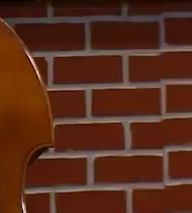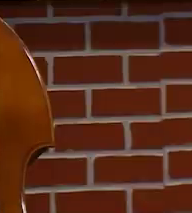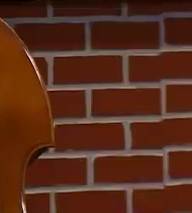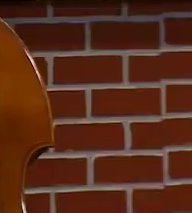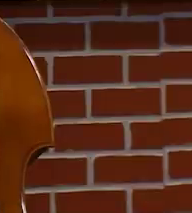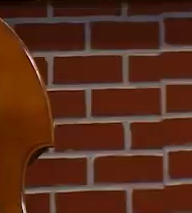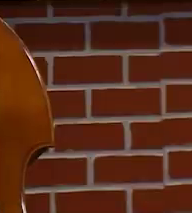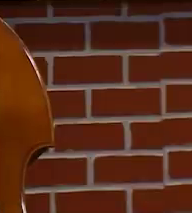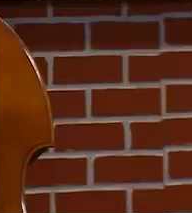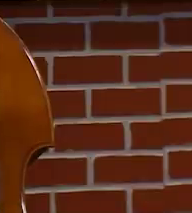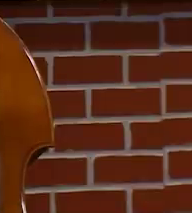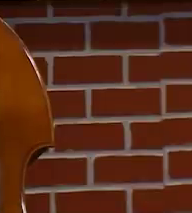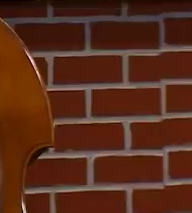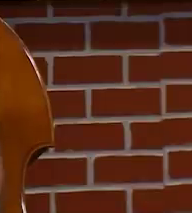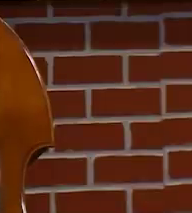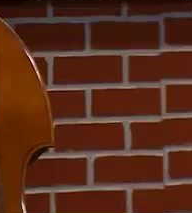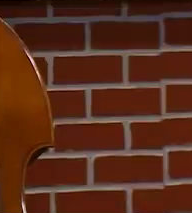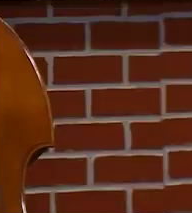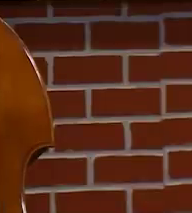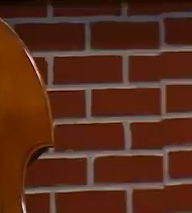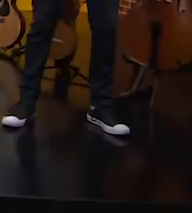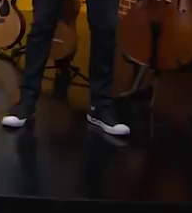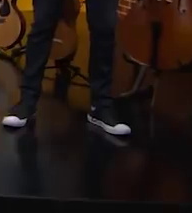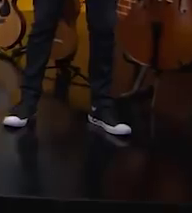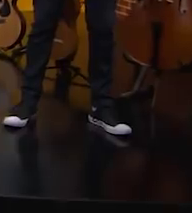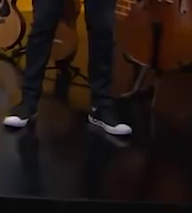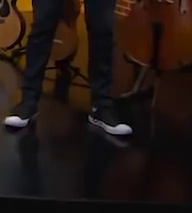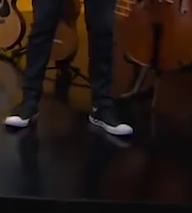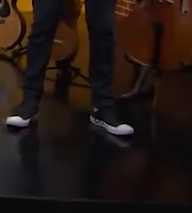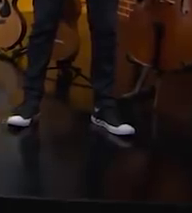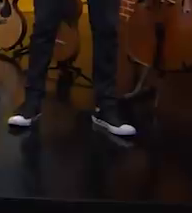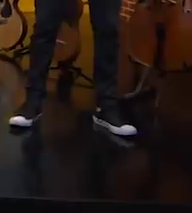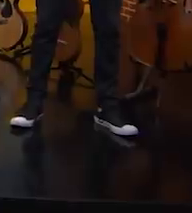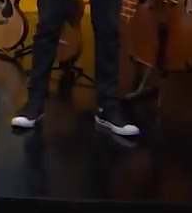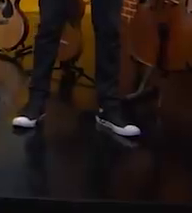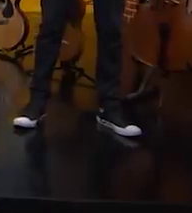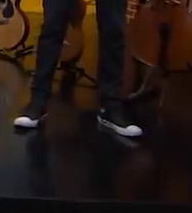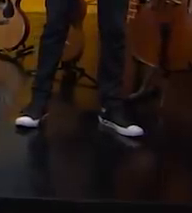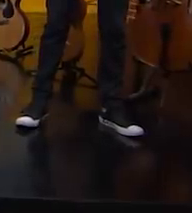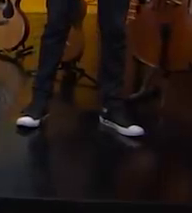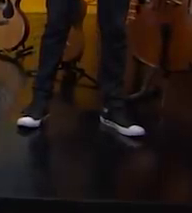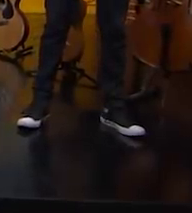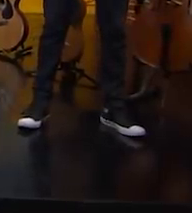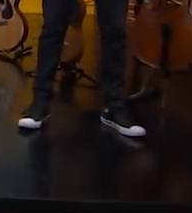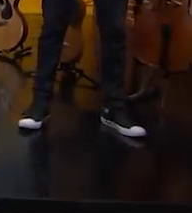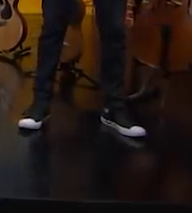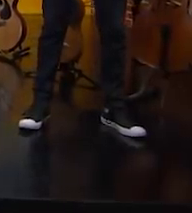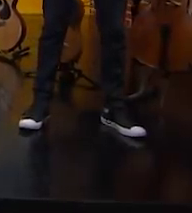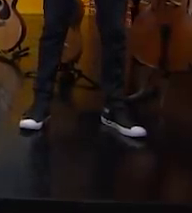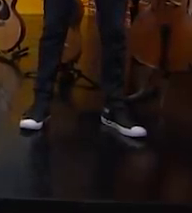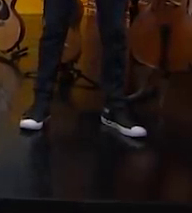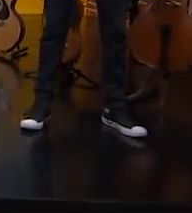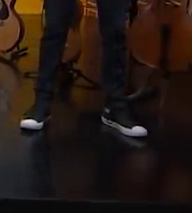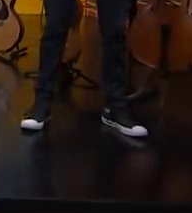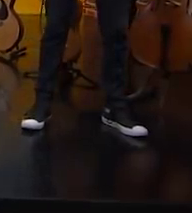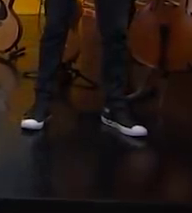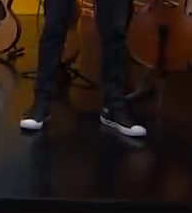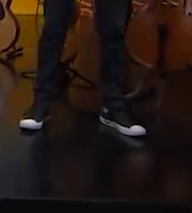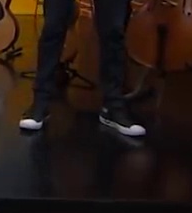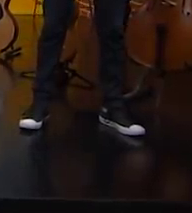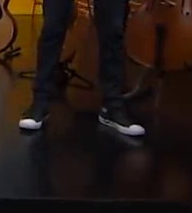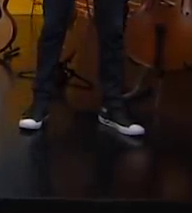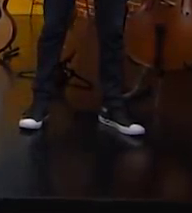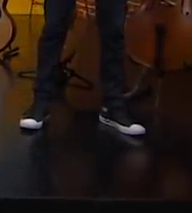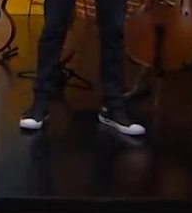corchea. Segundo compás, una redonda. 1, 2, 3 y...